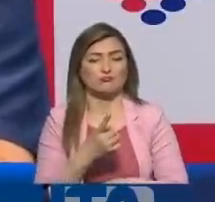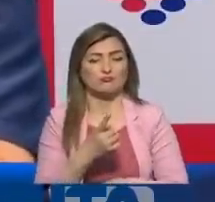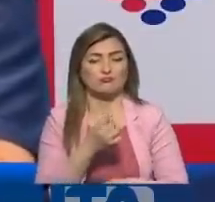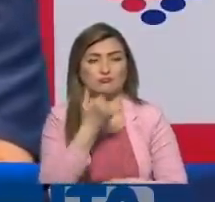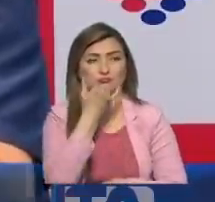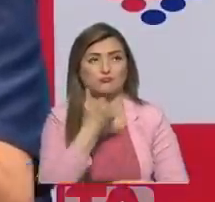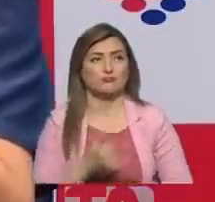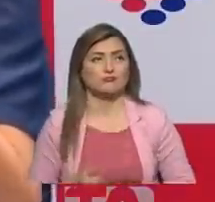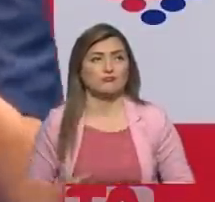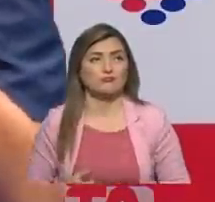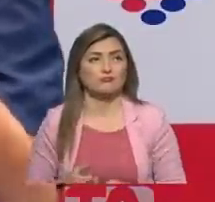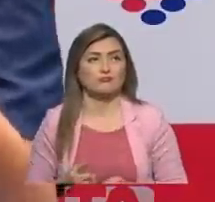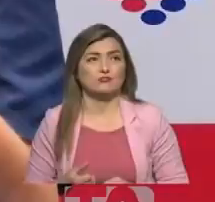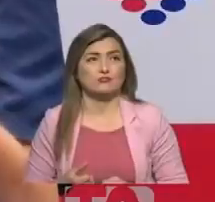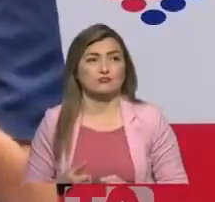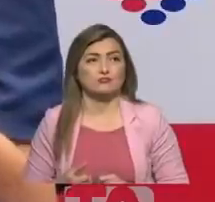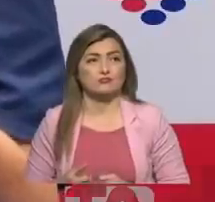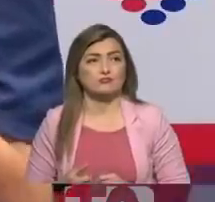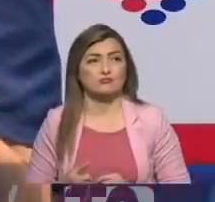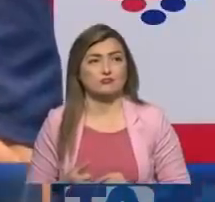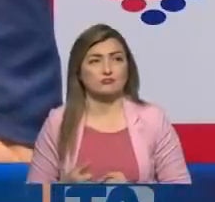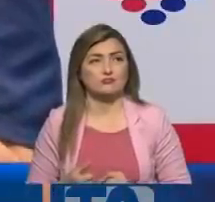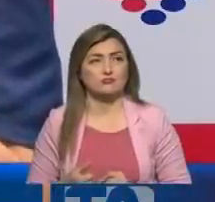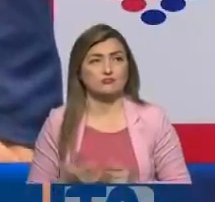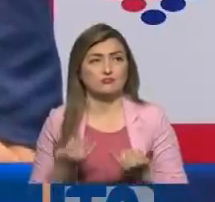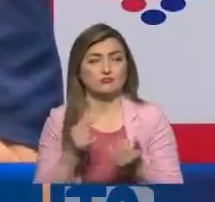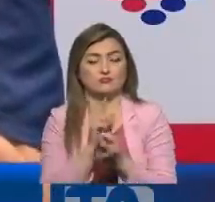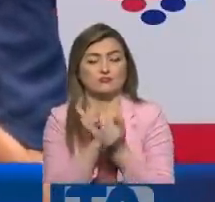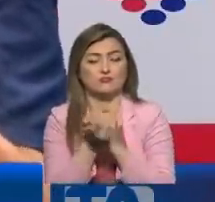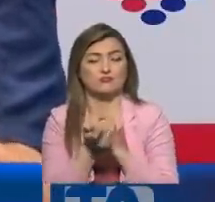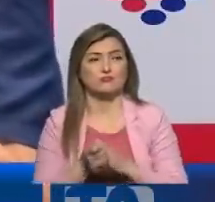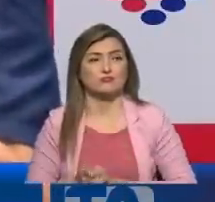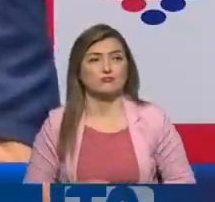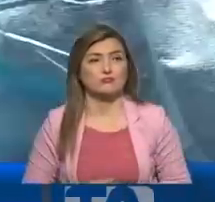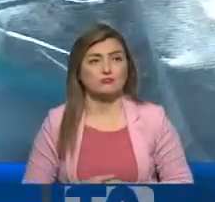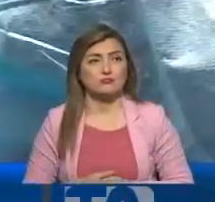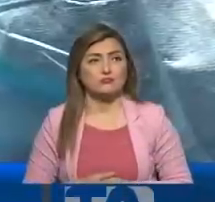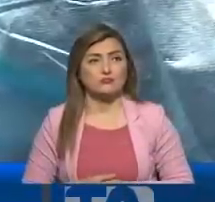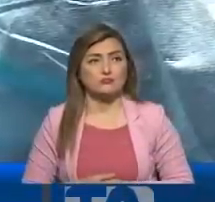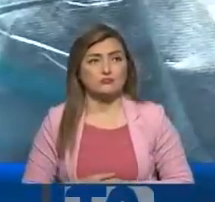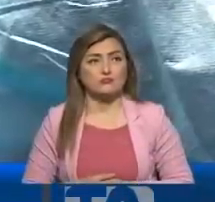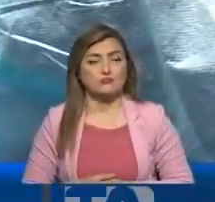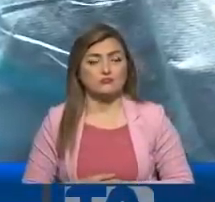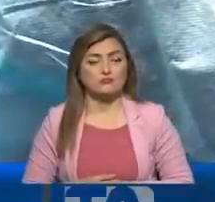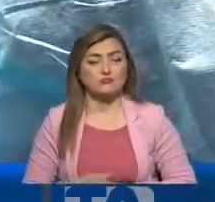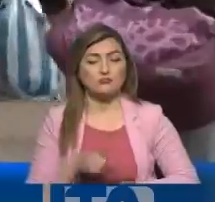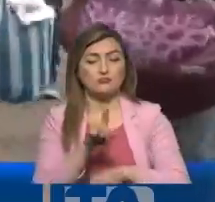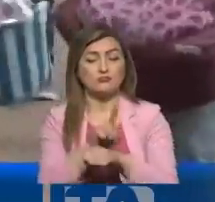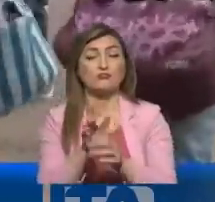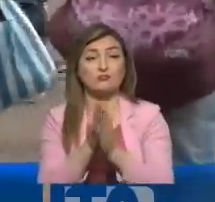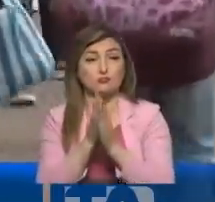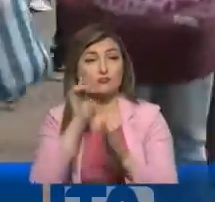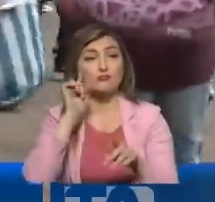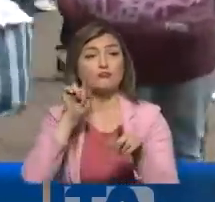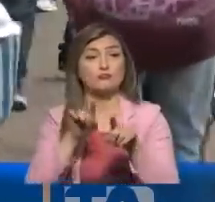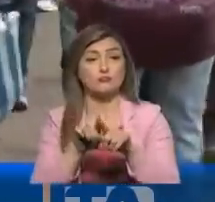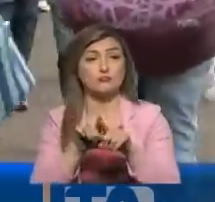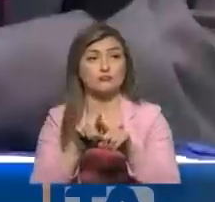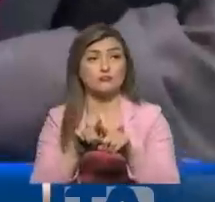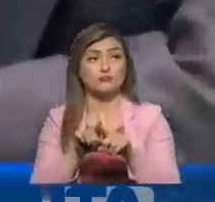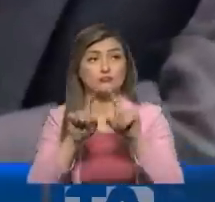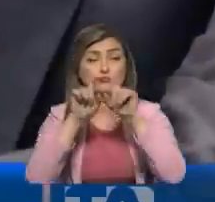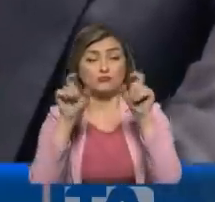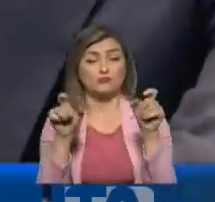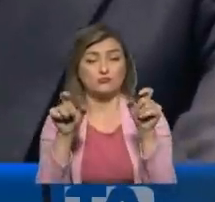absolutamente erradas. Eso está cambiando ahora. Y esto va a cambiar. Es por eso que los médicos ahora coinciden con el sector